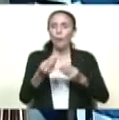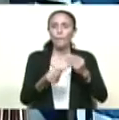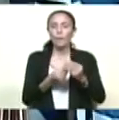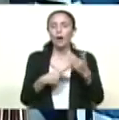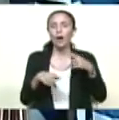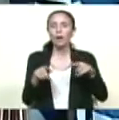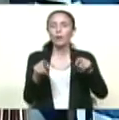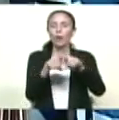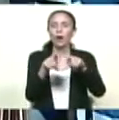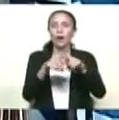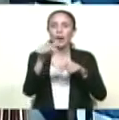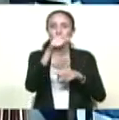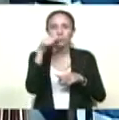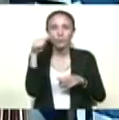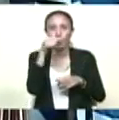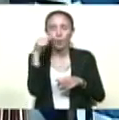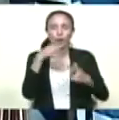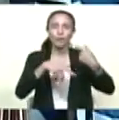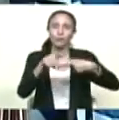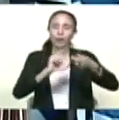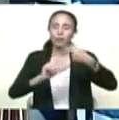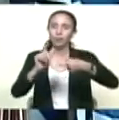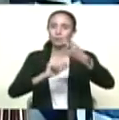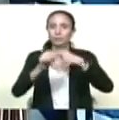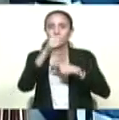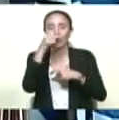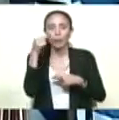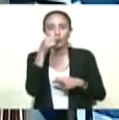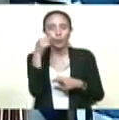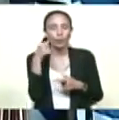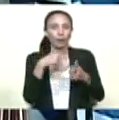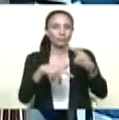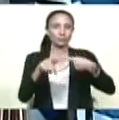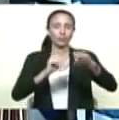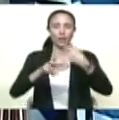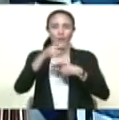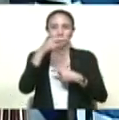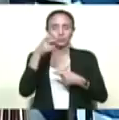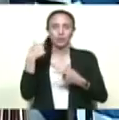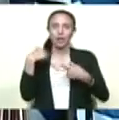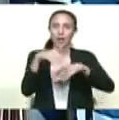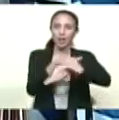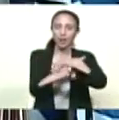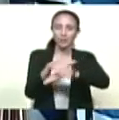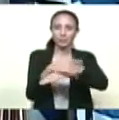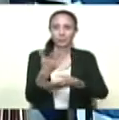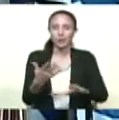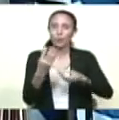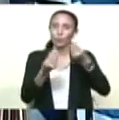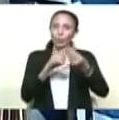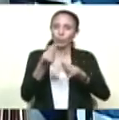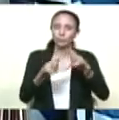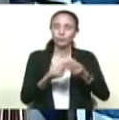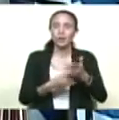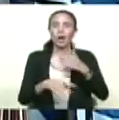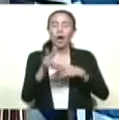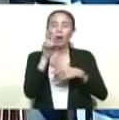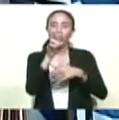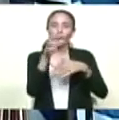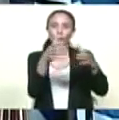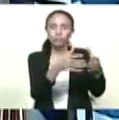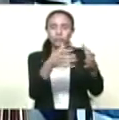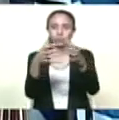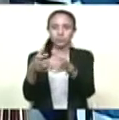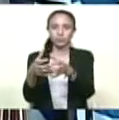palmar que repito y recuerdo repito y recuerdo el antiguo ministerio público los vínculos de dos casos los